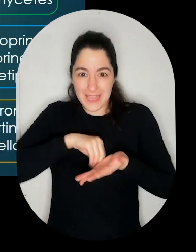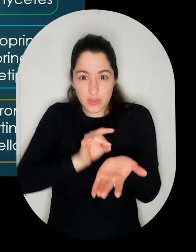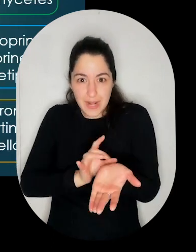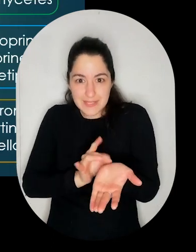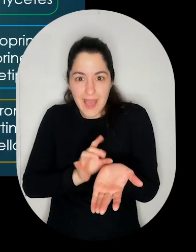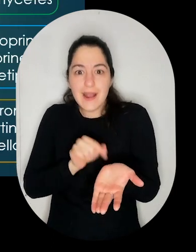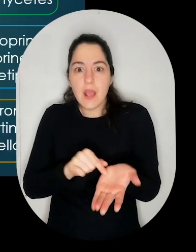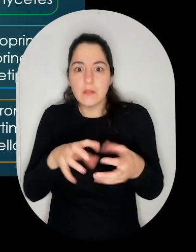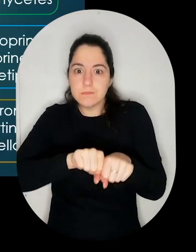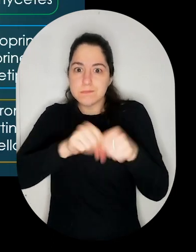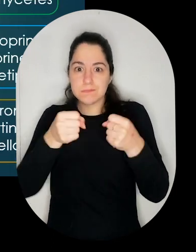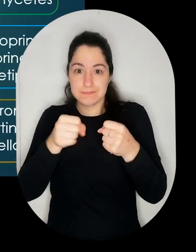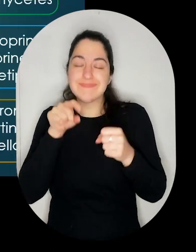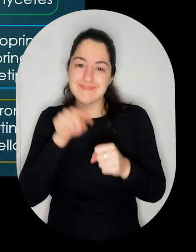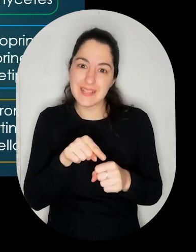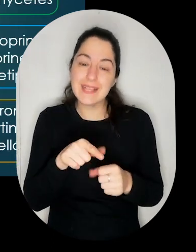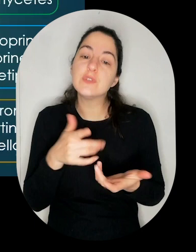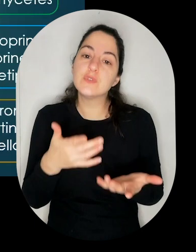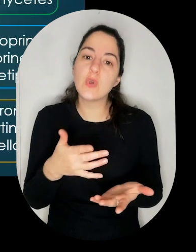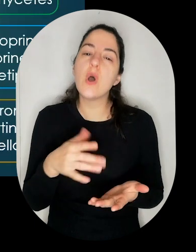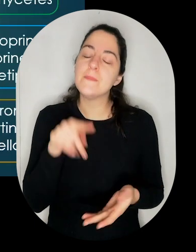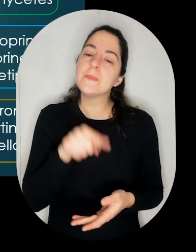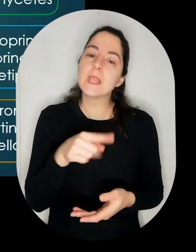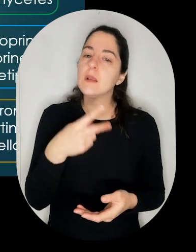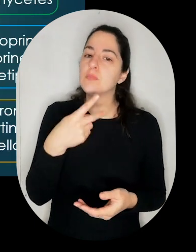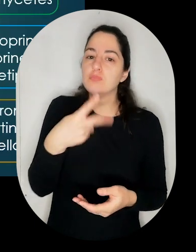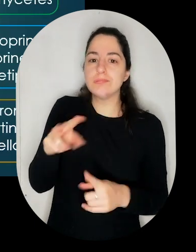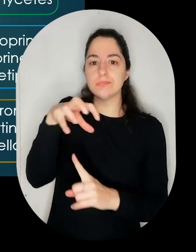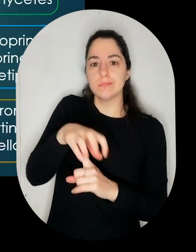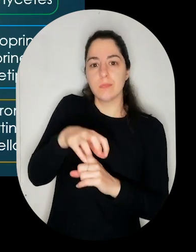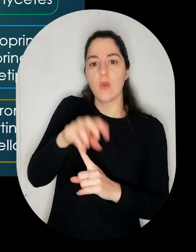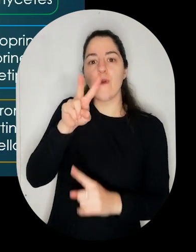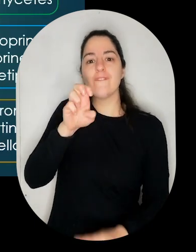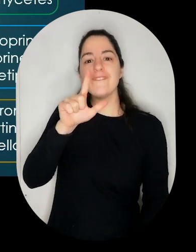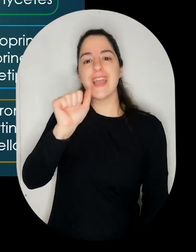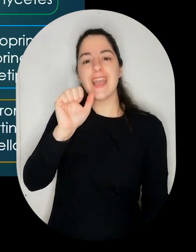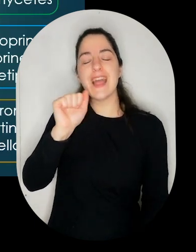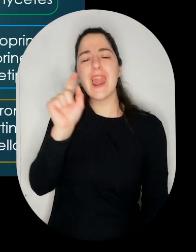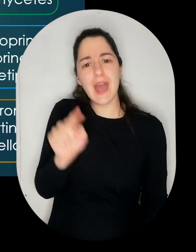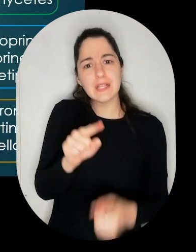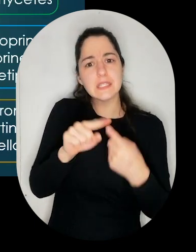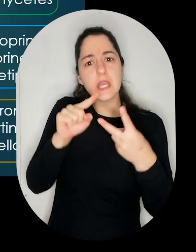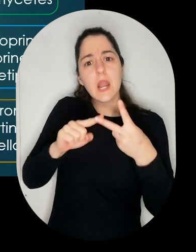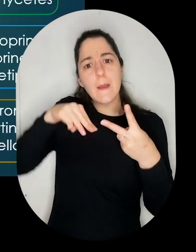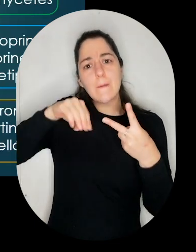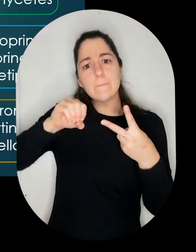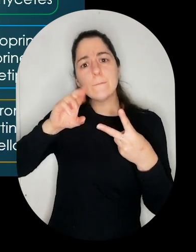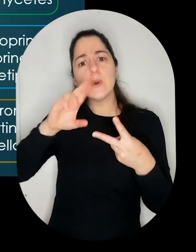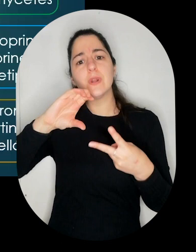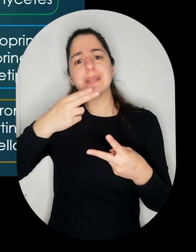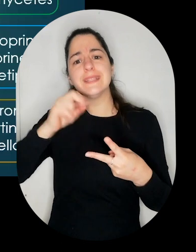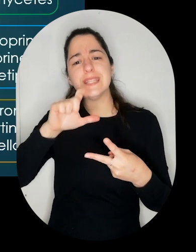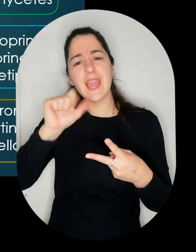sustancias, ¿ya?, presentes. Muy propio de hongos del género Paxillus, algunas helvelas, las morchelas, si no se